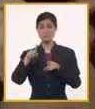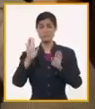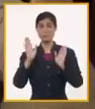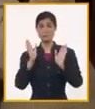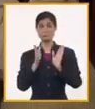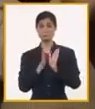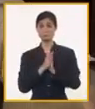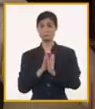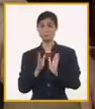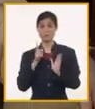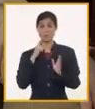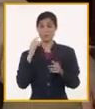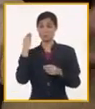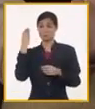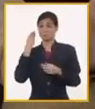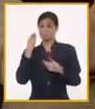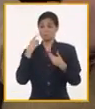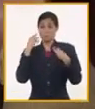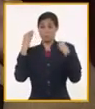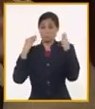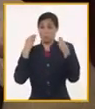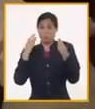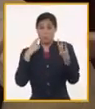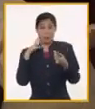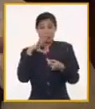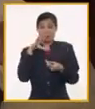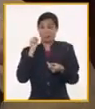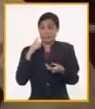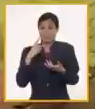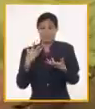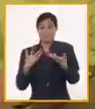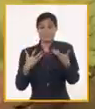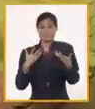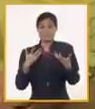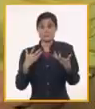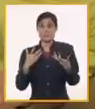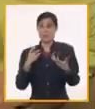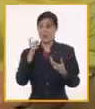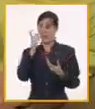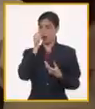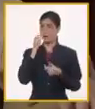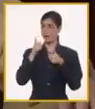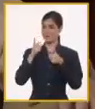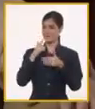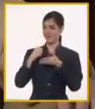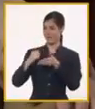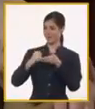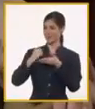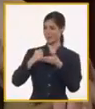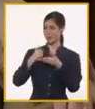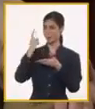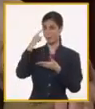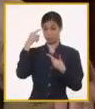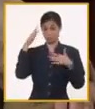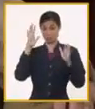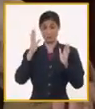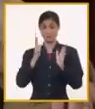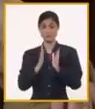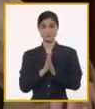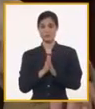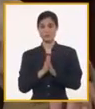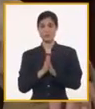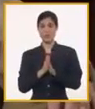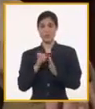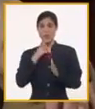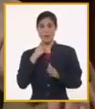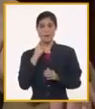no entiendo ya yo sabía que el hombre estaba bien, esto, que nos iba a ayudar, ¿no? Creía yo. Pero ha insultado a aquellos 2